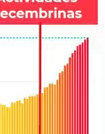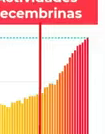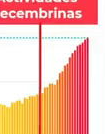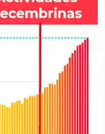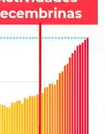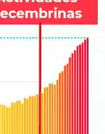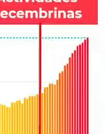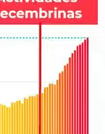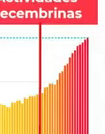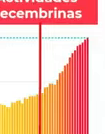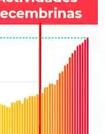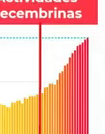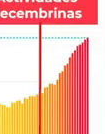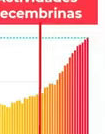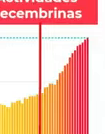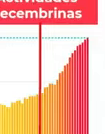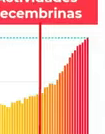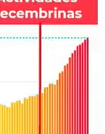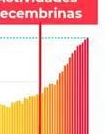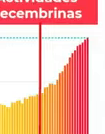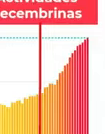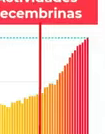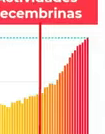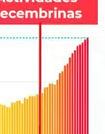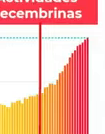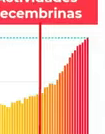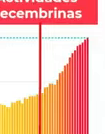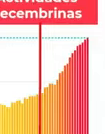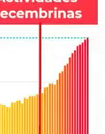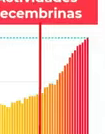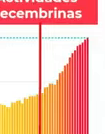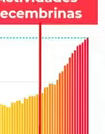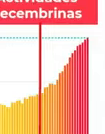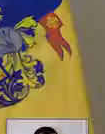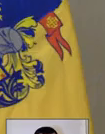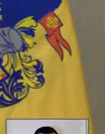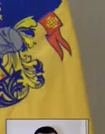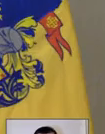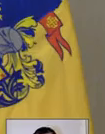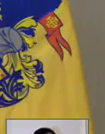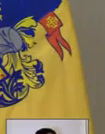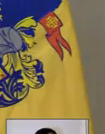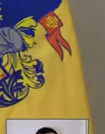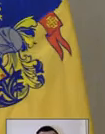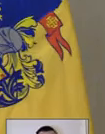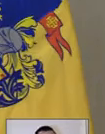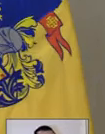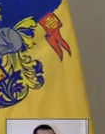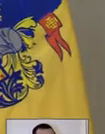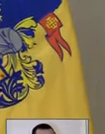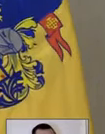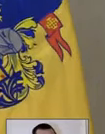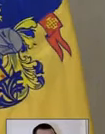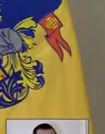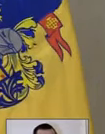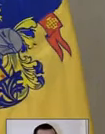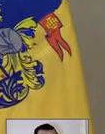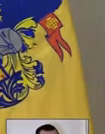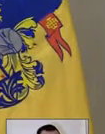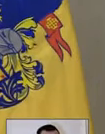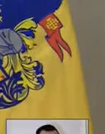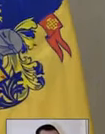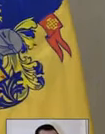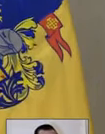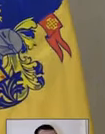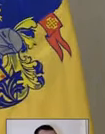es un asunto de la mayor relevancia porque lo que pudimos entender con la experiencia es que el crecimiento